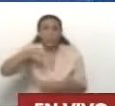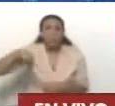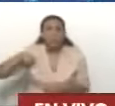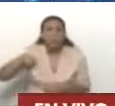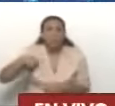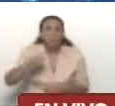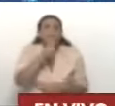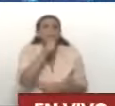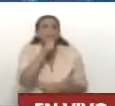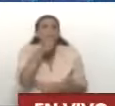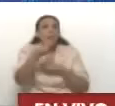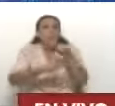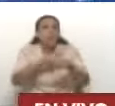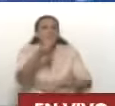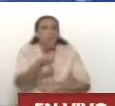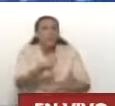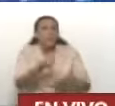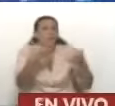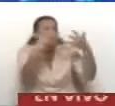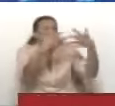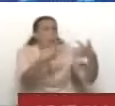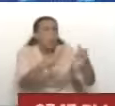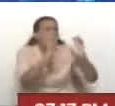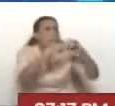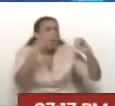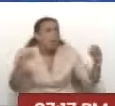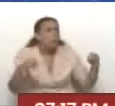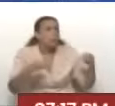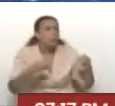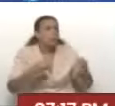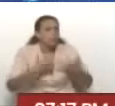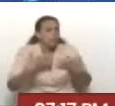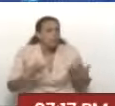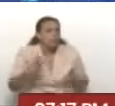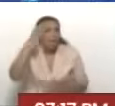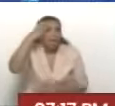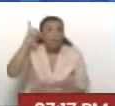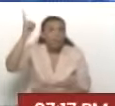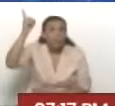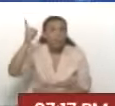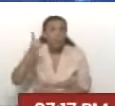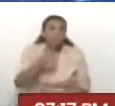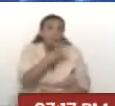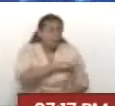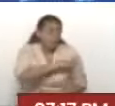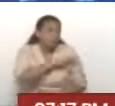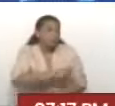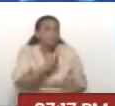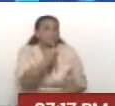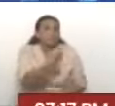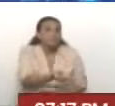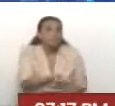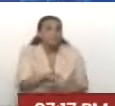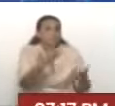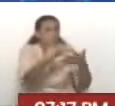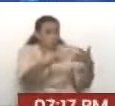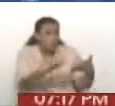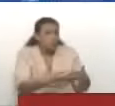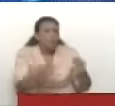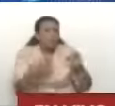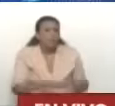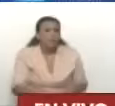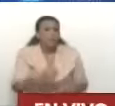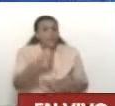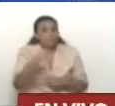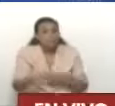esa oración, ese verso hermoso, esa poesía a Dios? Nuestro Señor Jesucristo. Y ha pasado